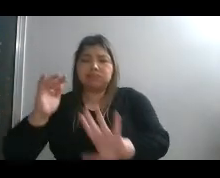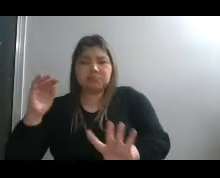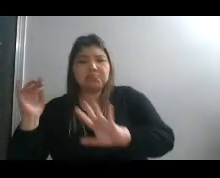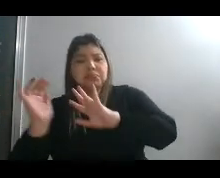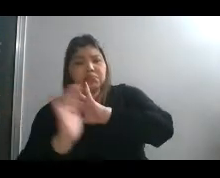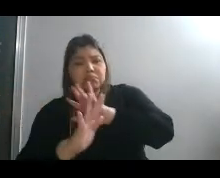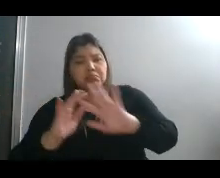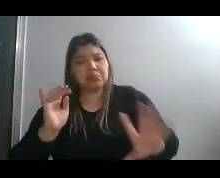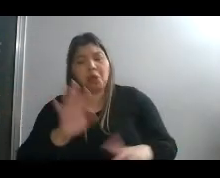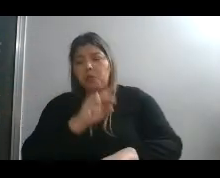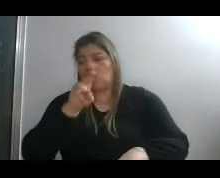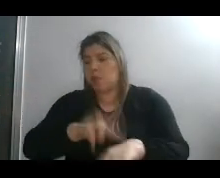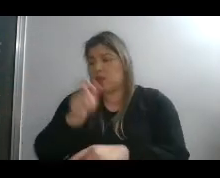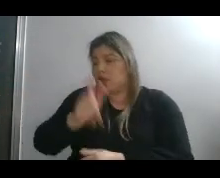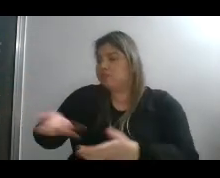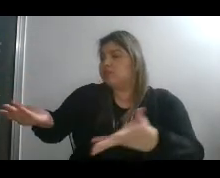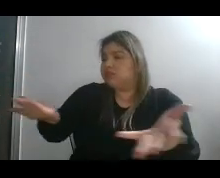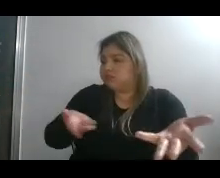a mis pacientes,